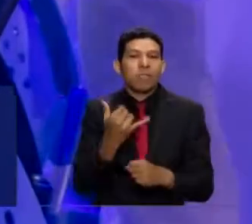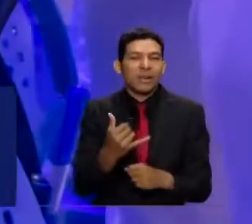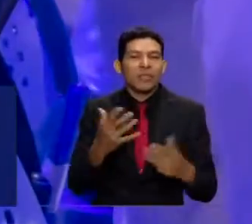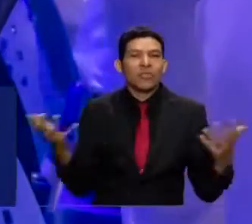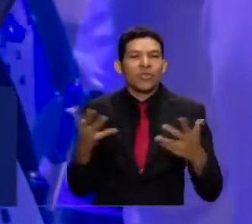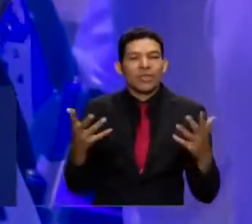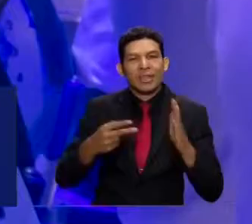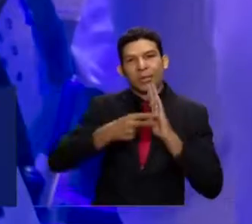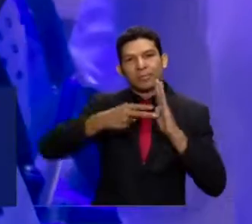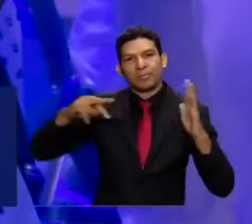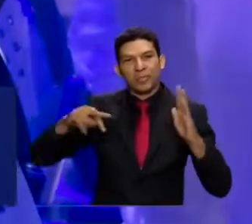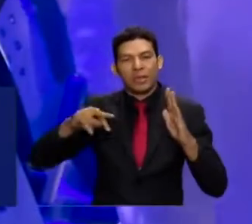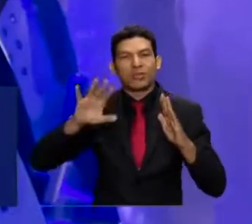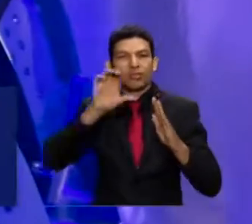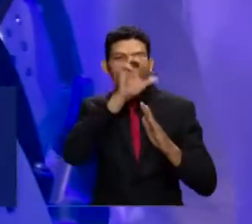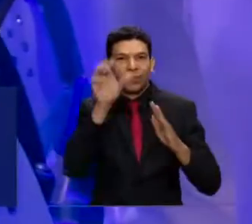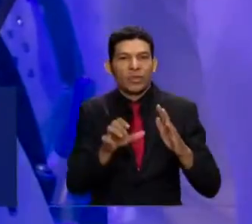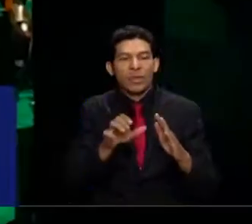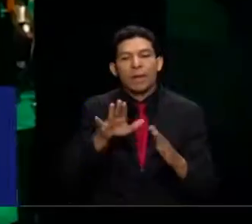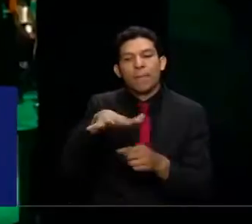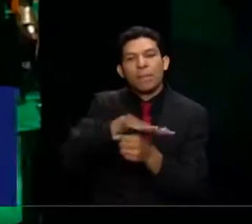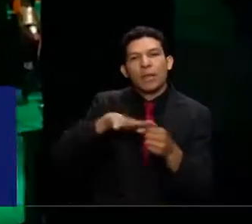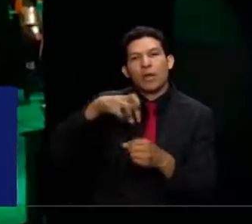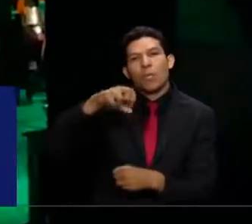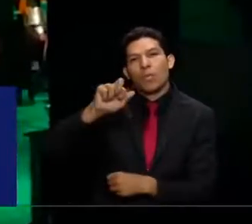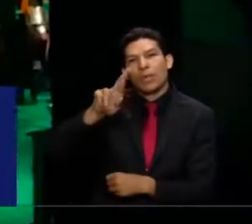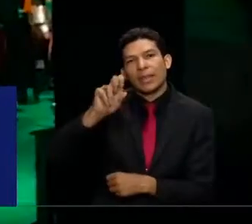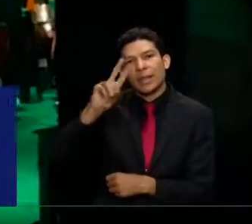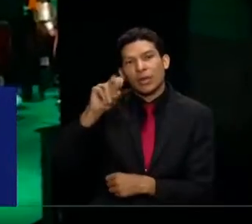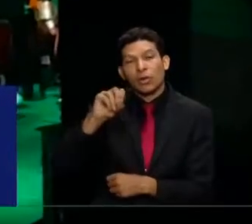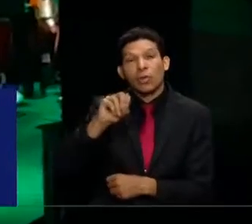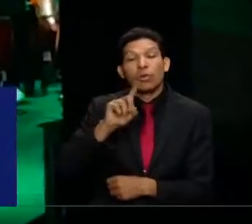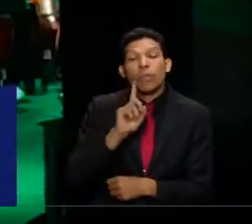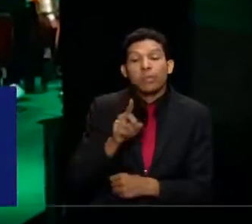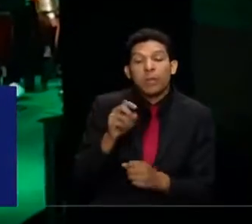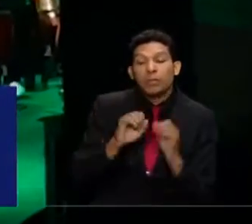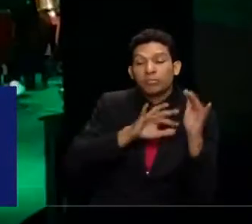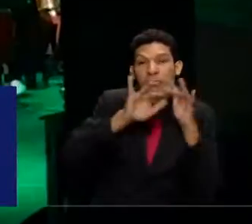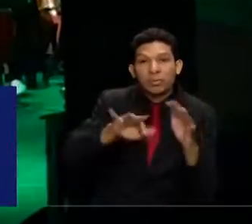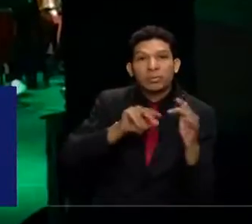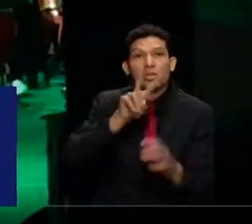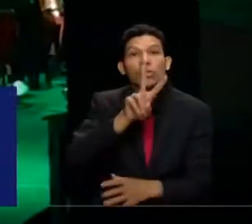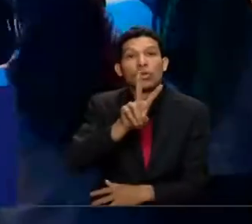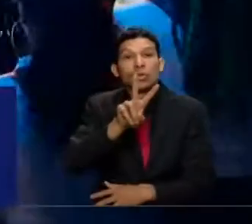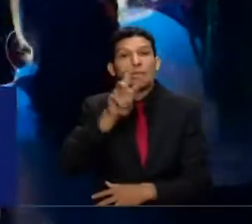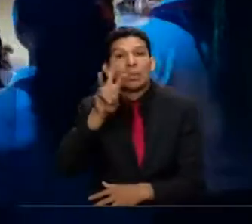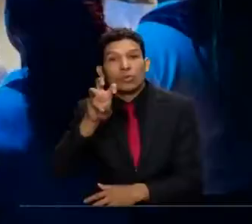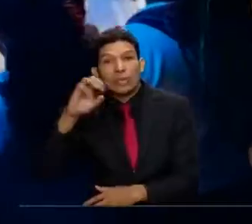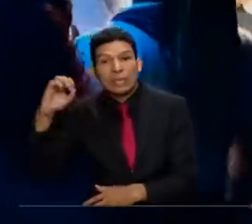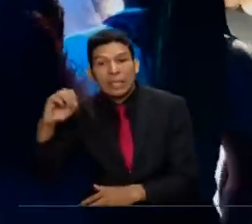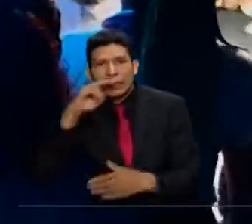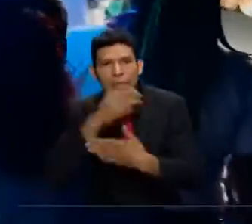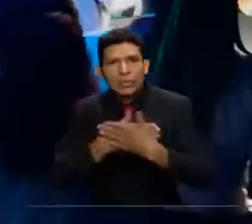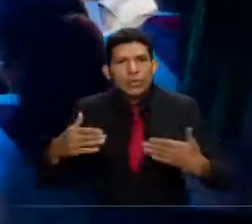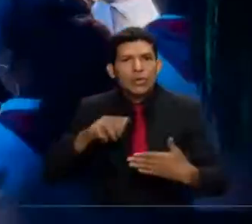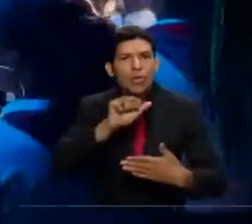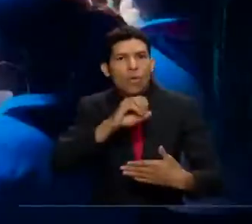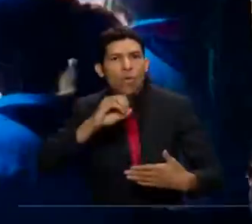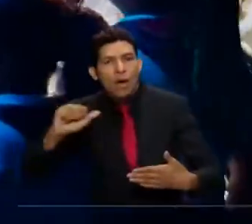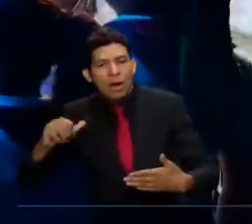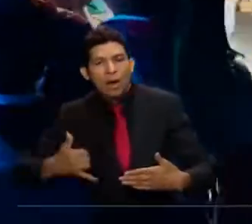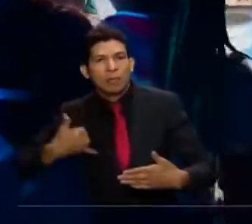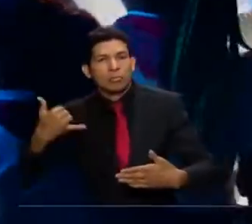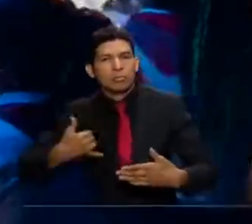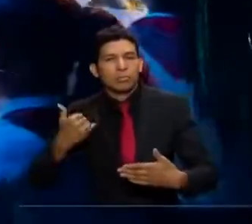en el barrio Potrero Grande, y que recibe a más de 480 beneficiarios, niños, niñas, adolescentes, jóvenes y